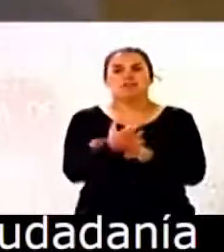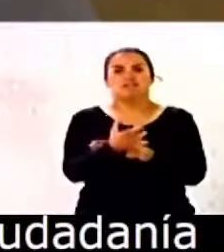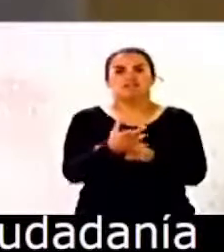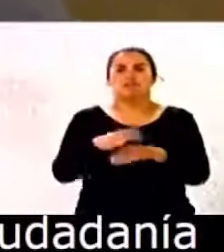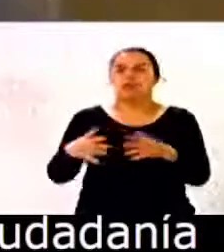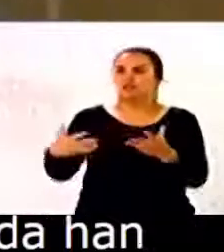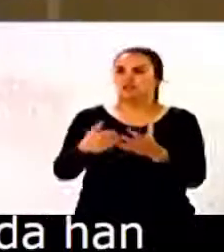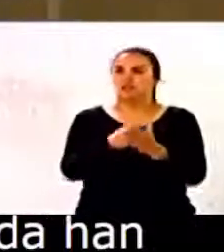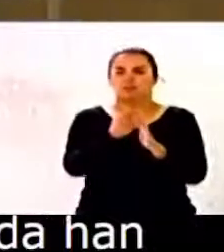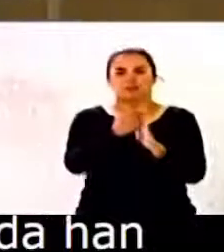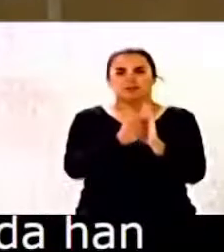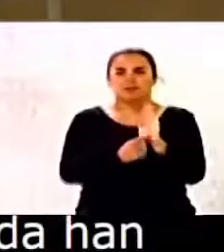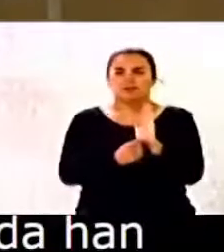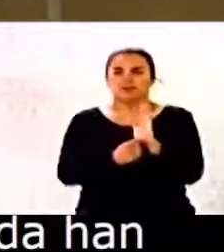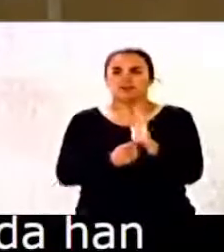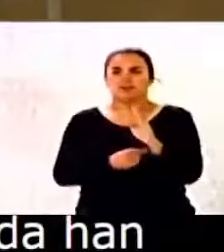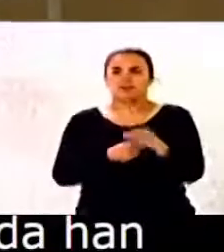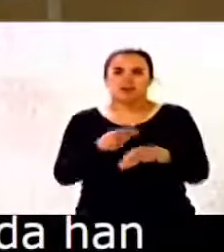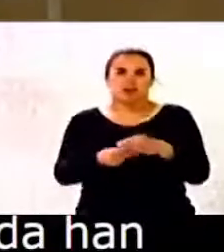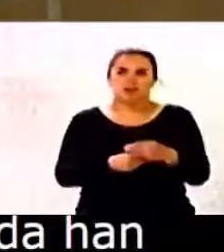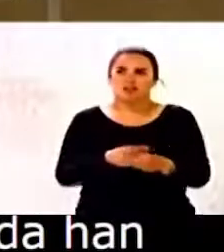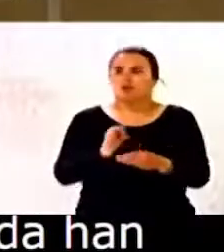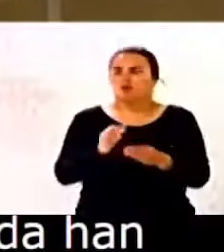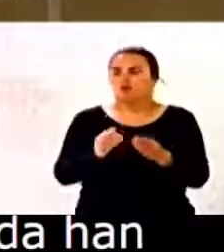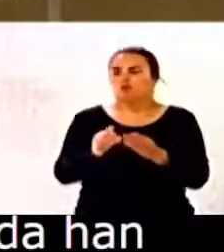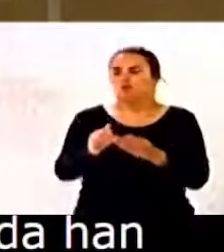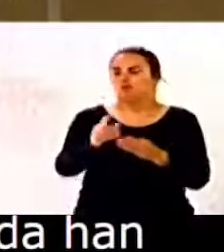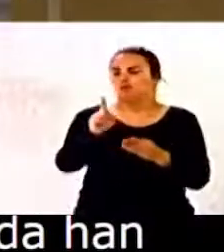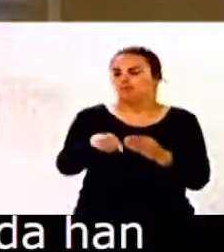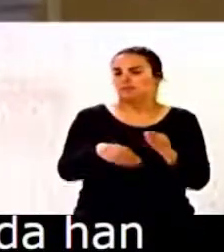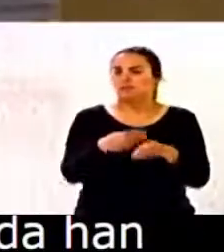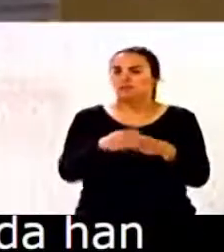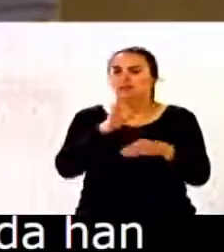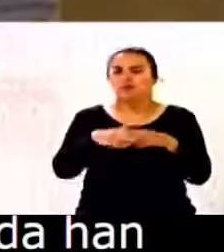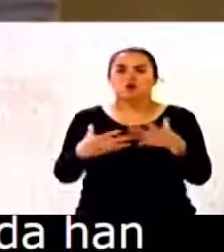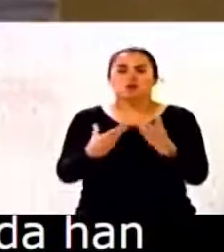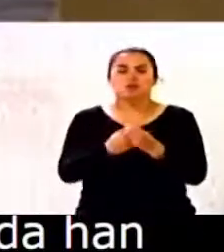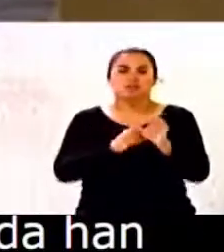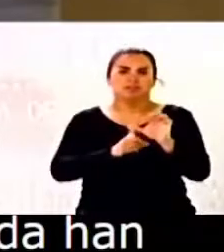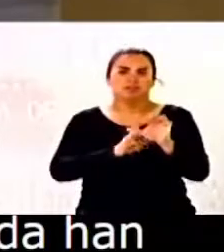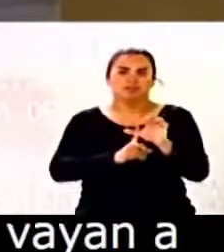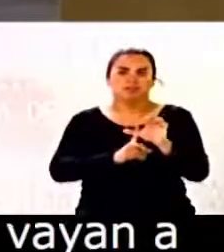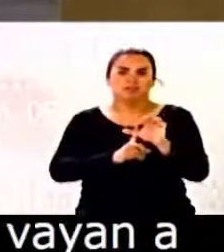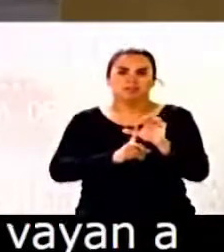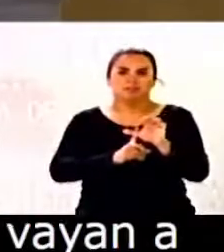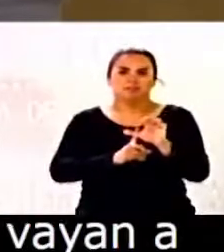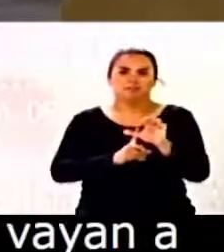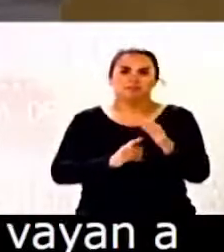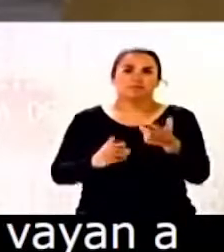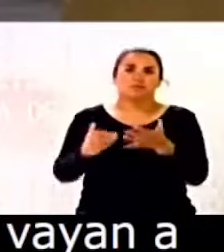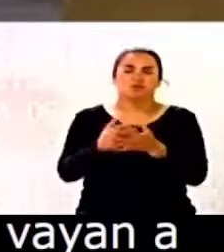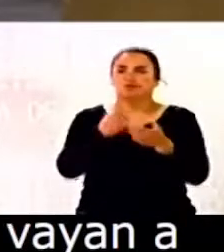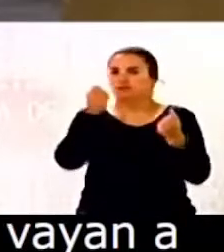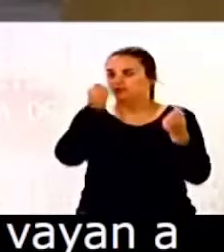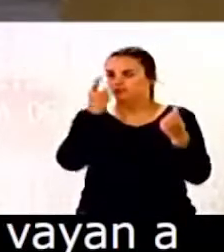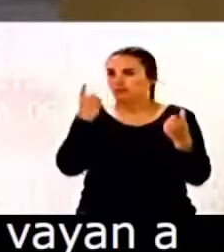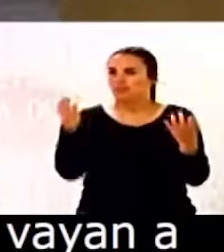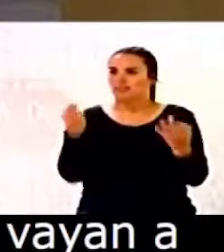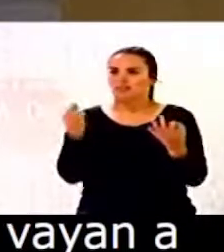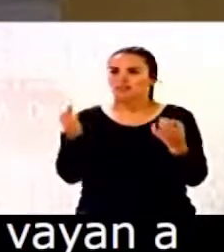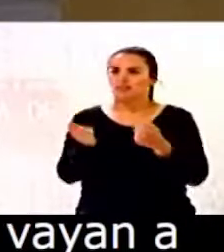las medidas que se tomen o que se vayan a tomar por parte de la Junta de Extremadura tengan en cuenta